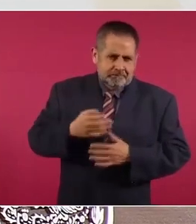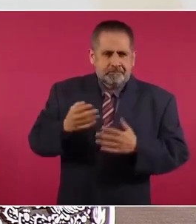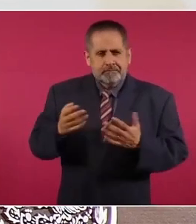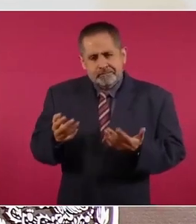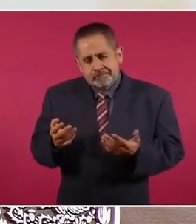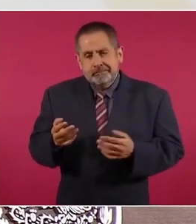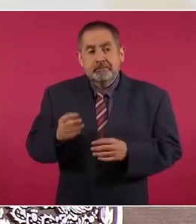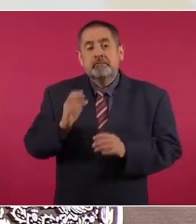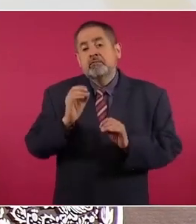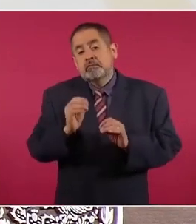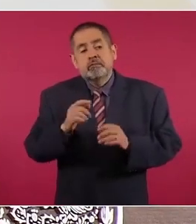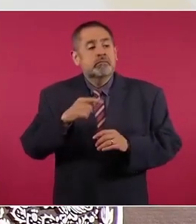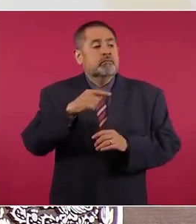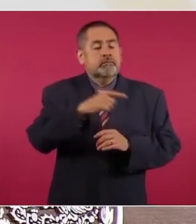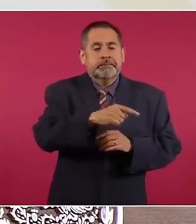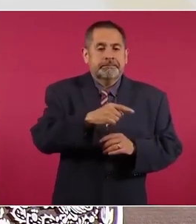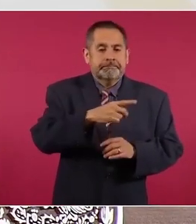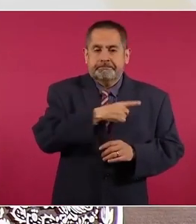el debido proceso.